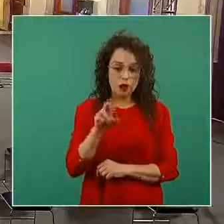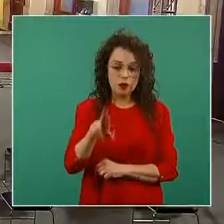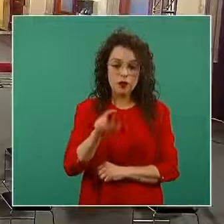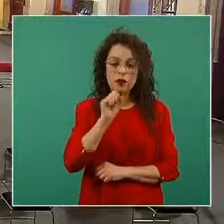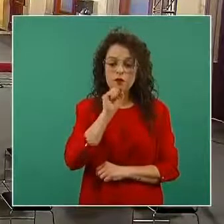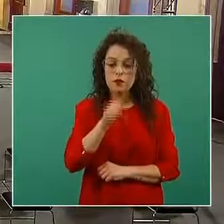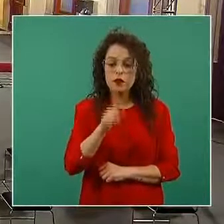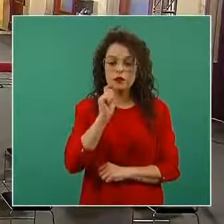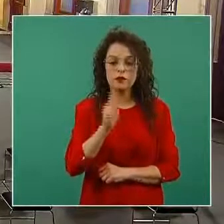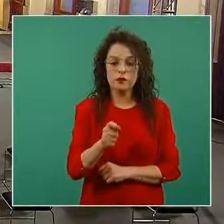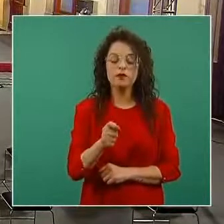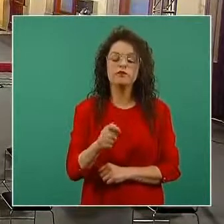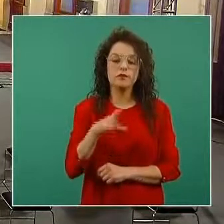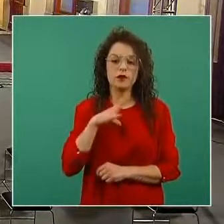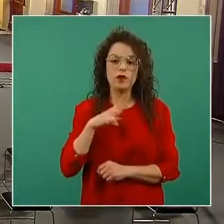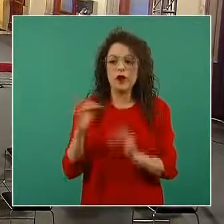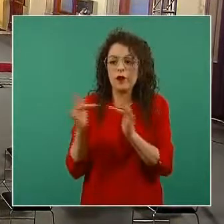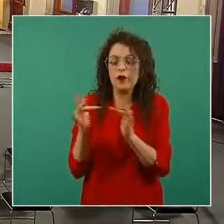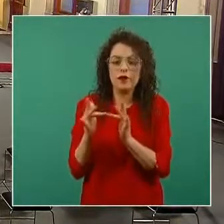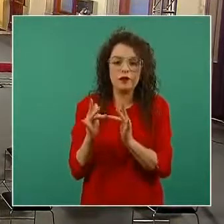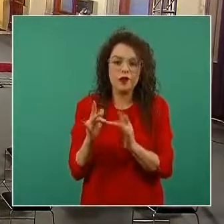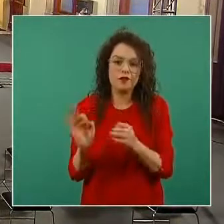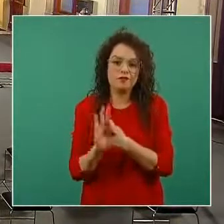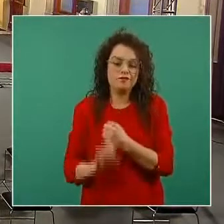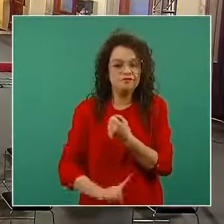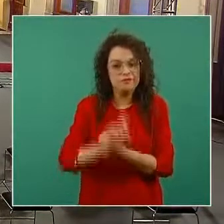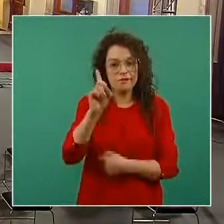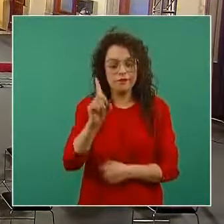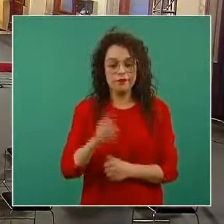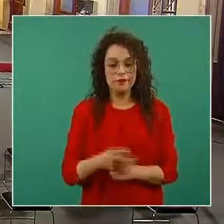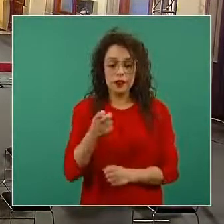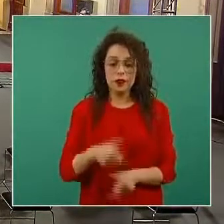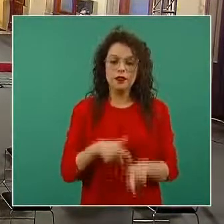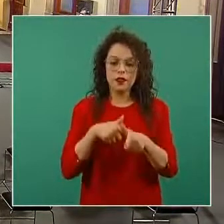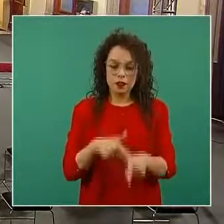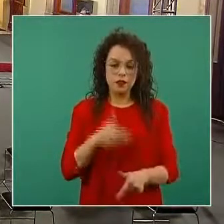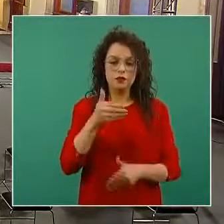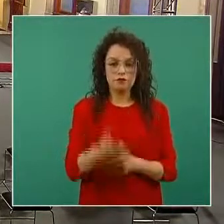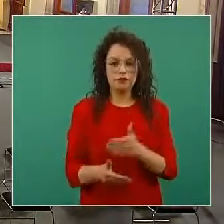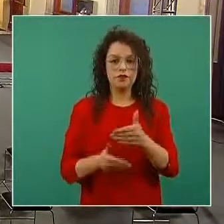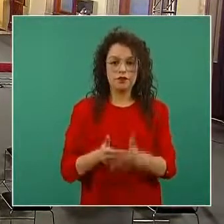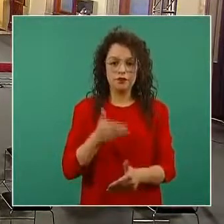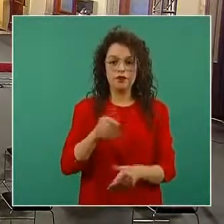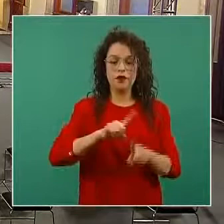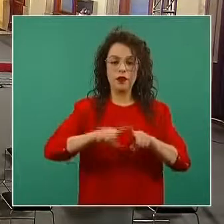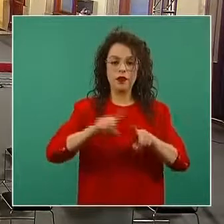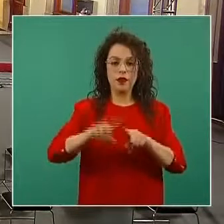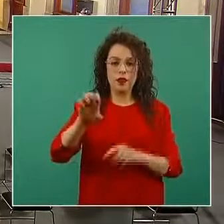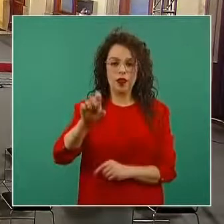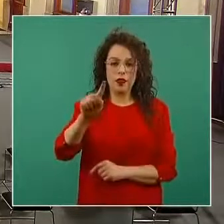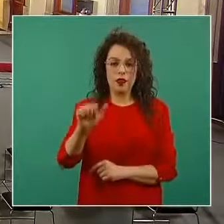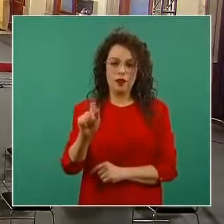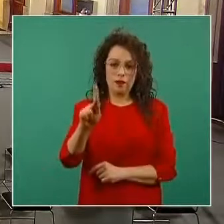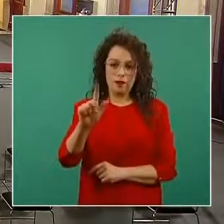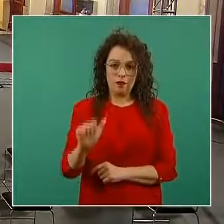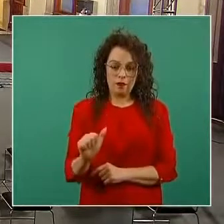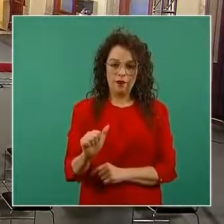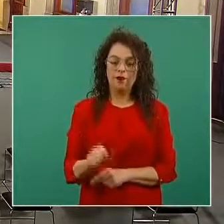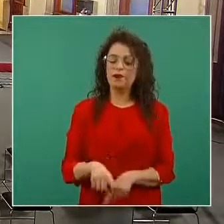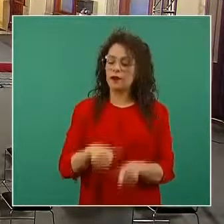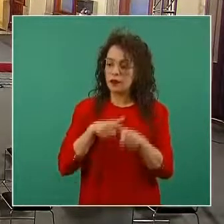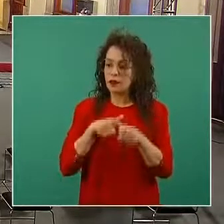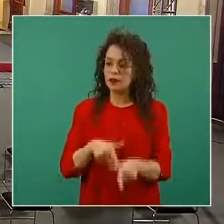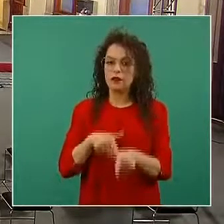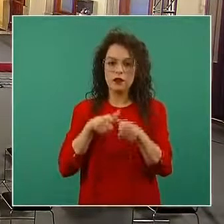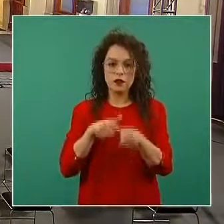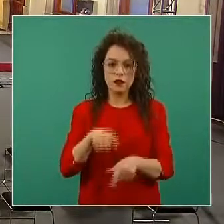estar expuestos. Entonces, continúan avanzando las diferentes etapas, continúa avanzando la estrategia, nos